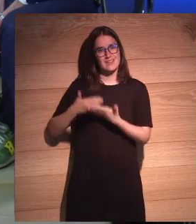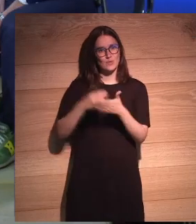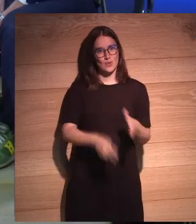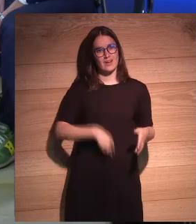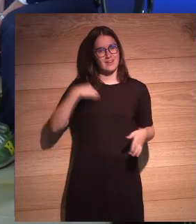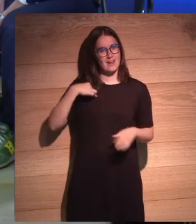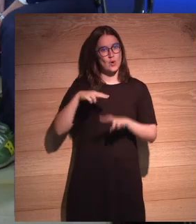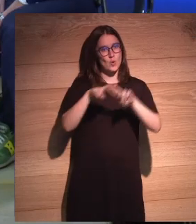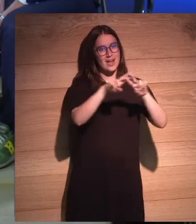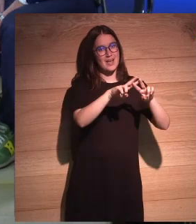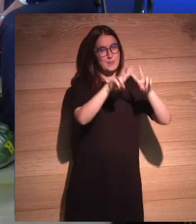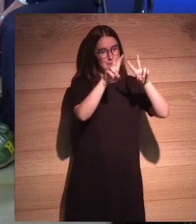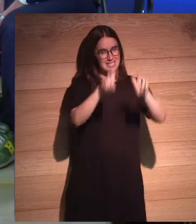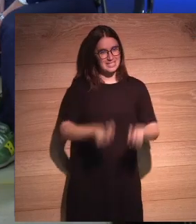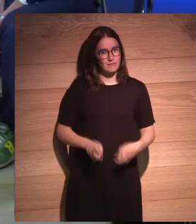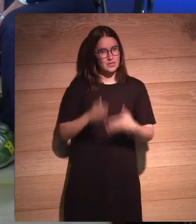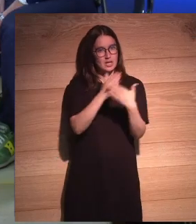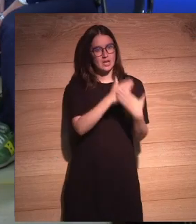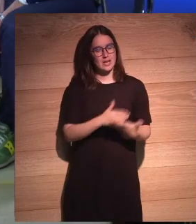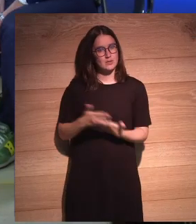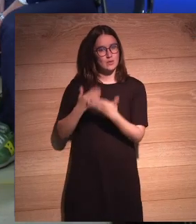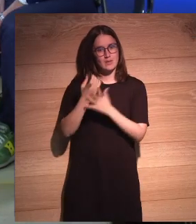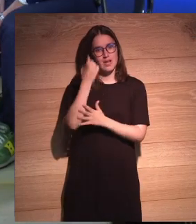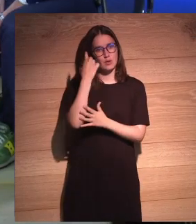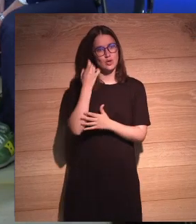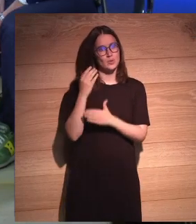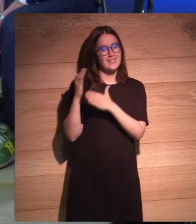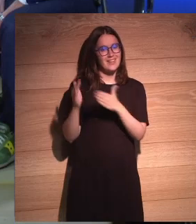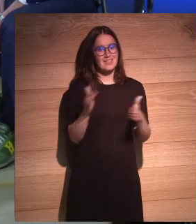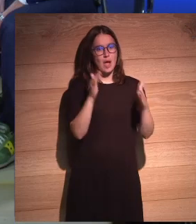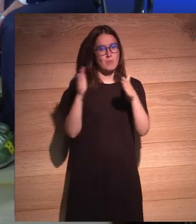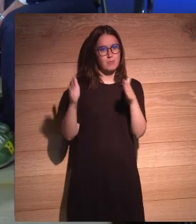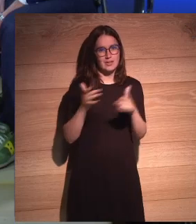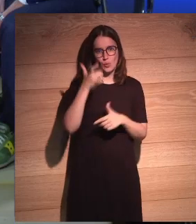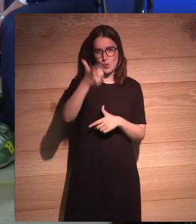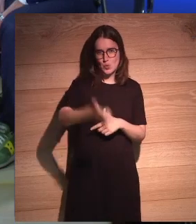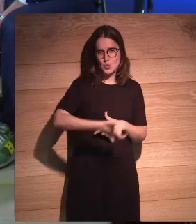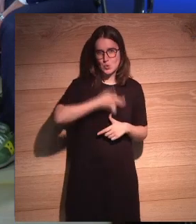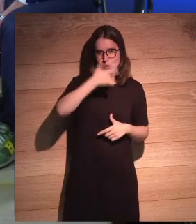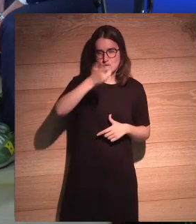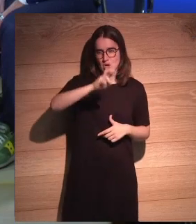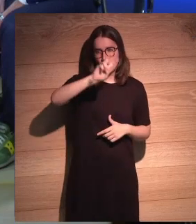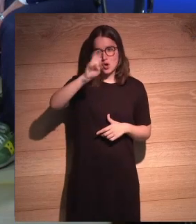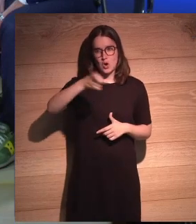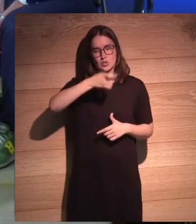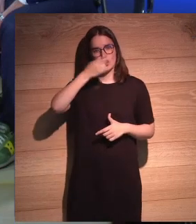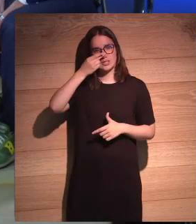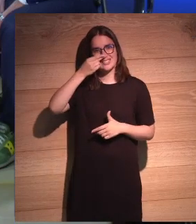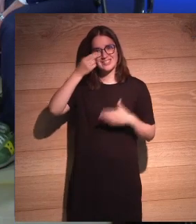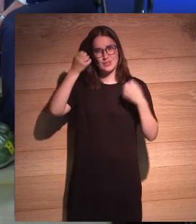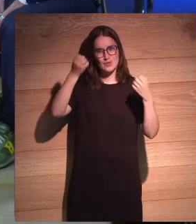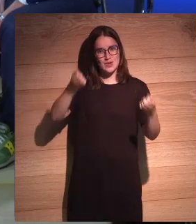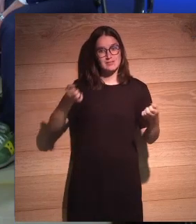la investigación, estudios que sigan cohortes de alumnos durante etapas prolongadas. Otra cosa que ha sido muy